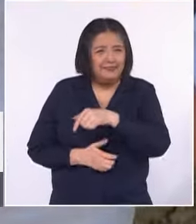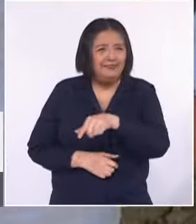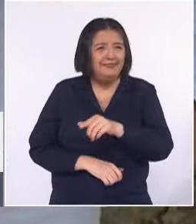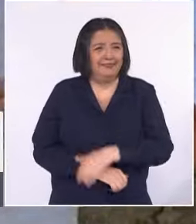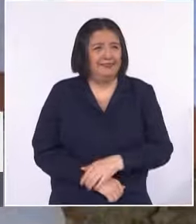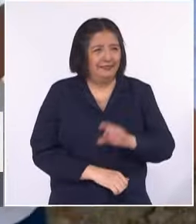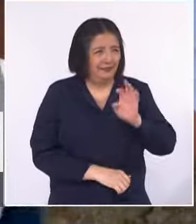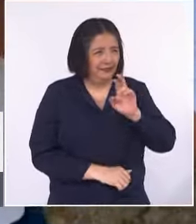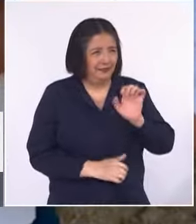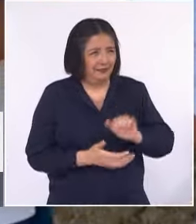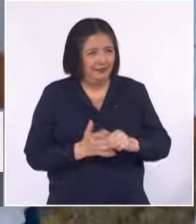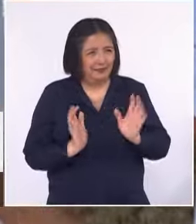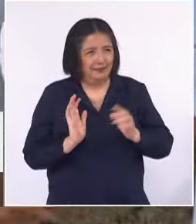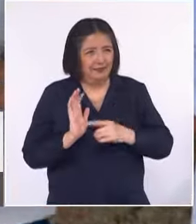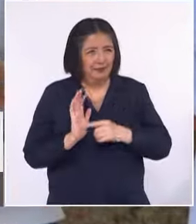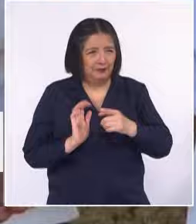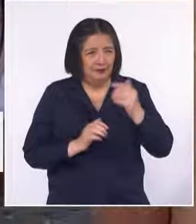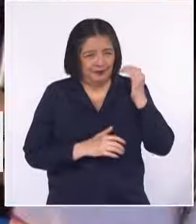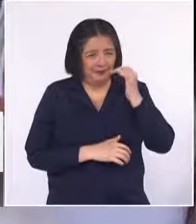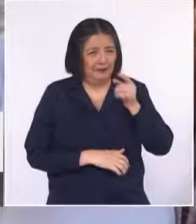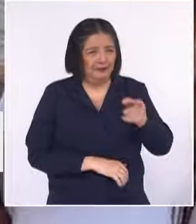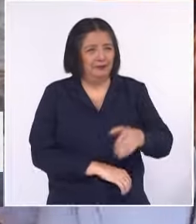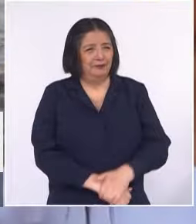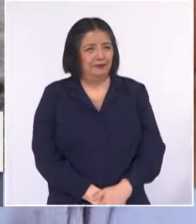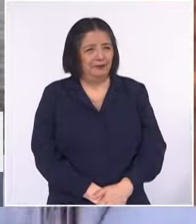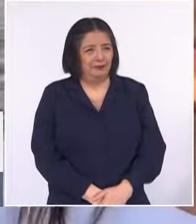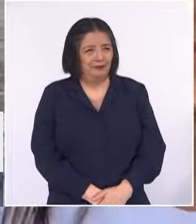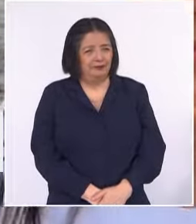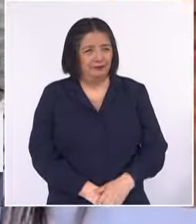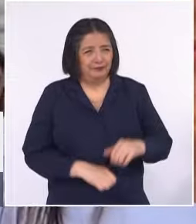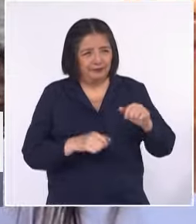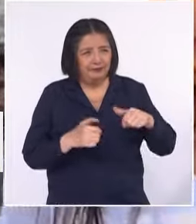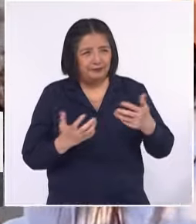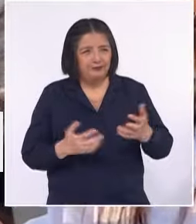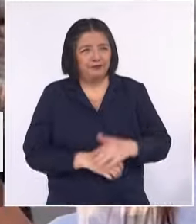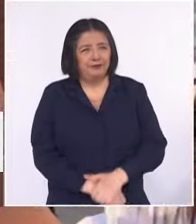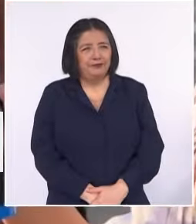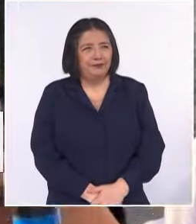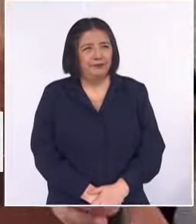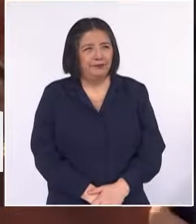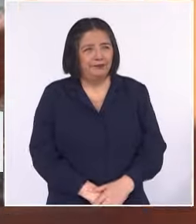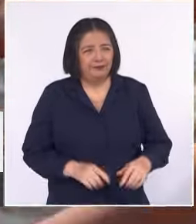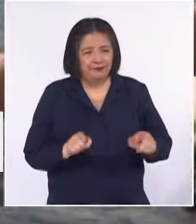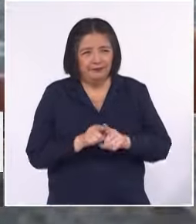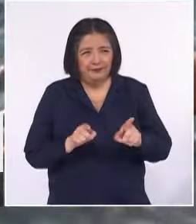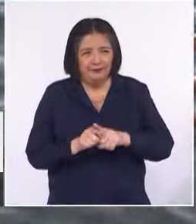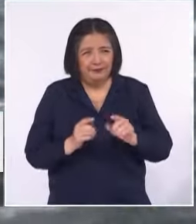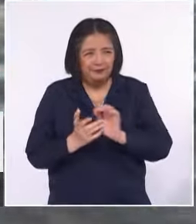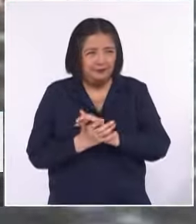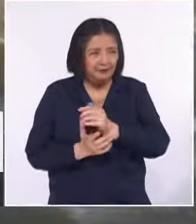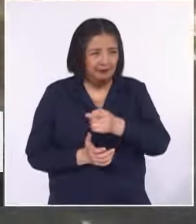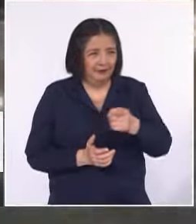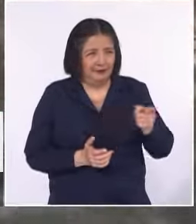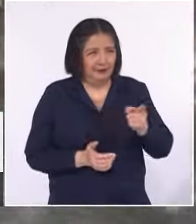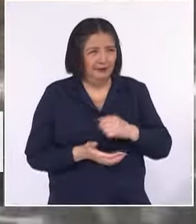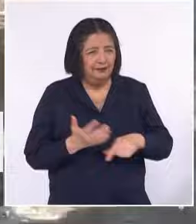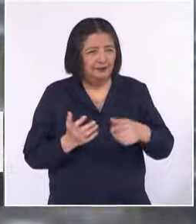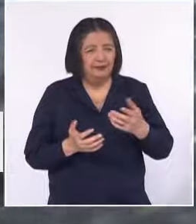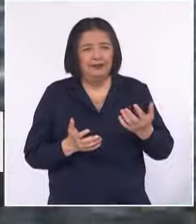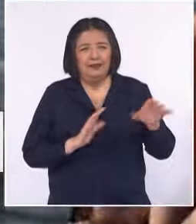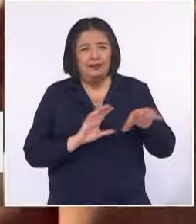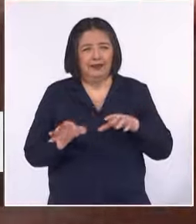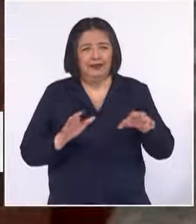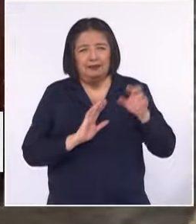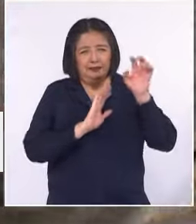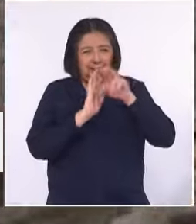si de repente puedes mostrar a Briana que está con nosotros, Briana. También los compañeros, ¿quiénes han grabado el video? A